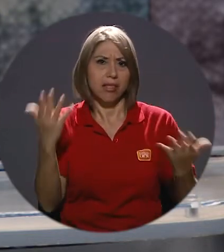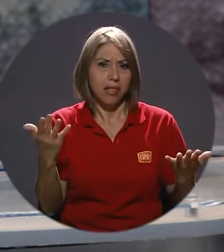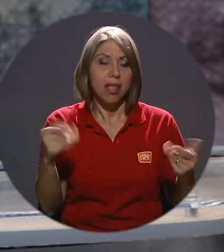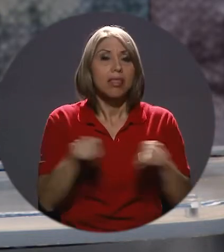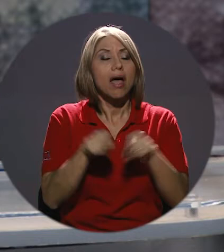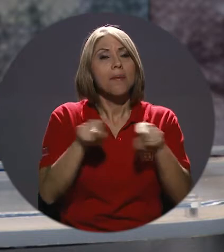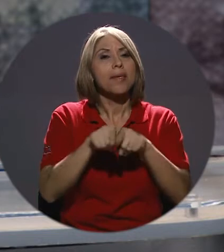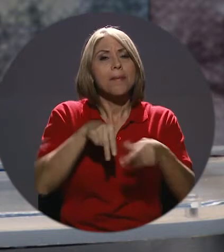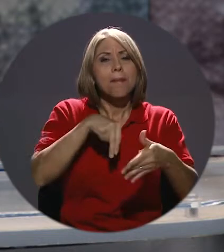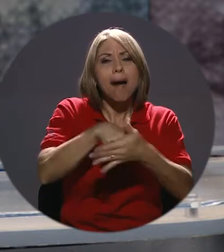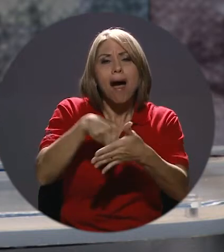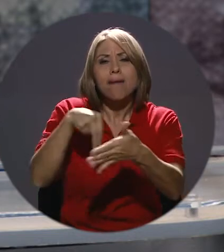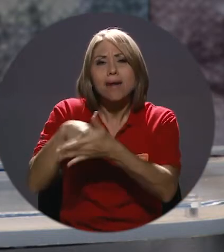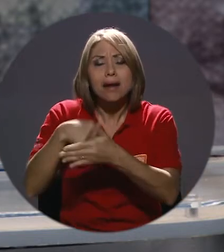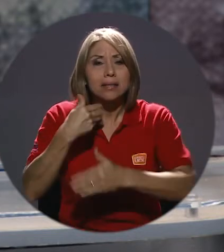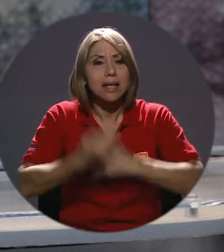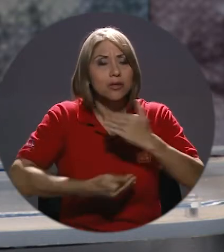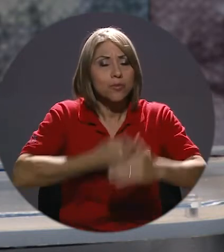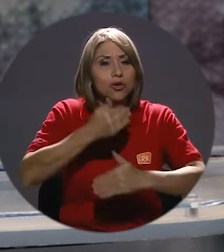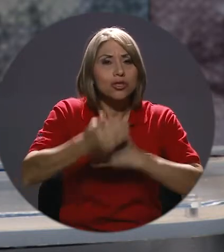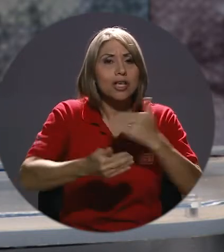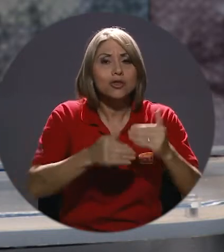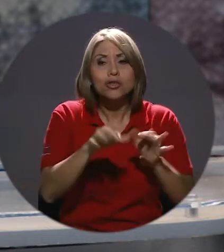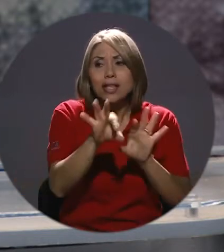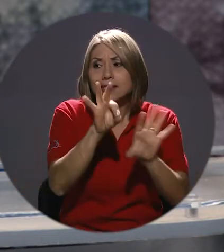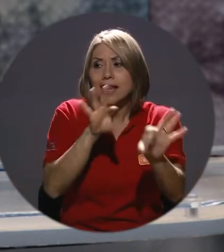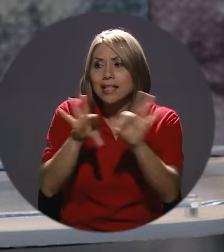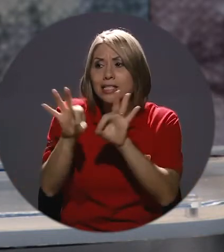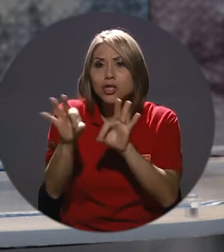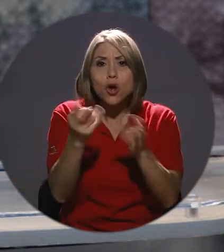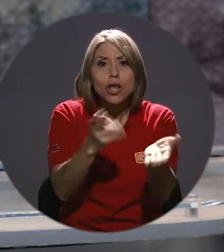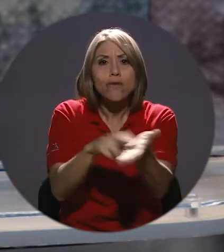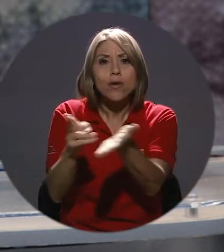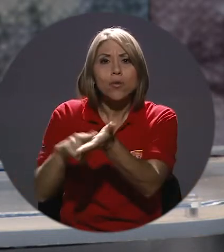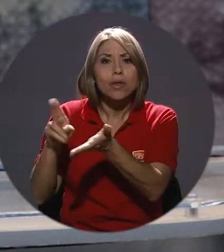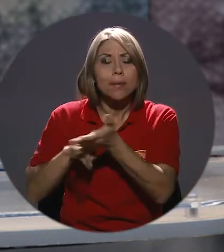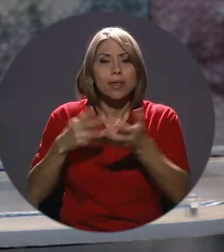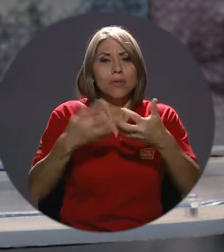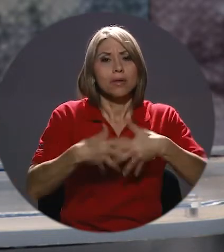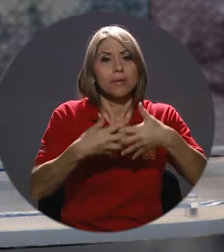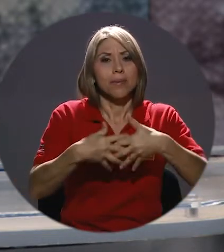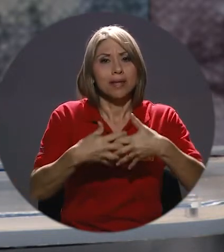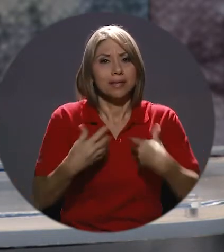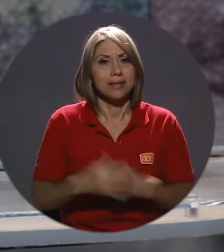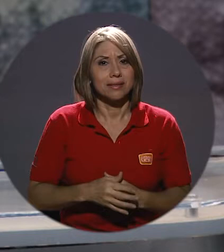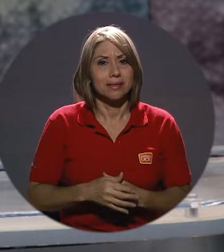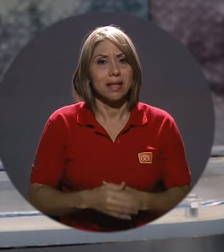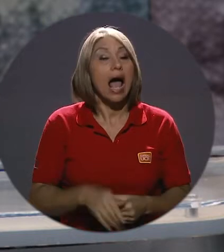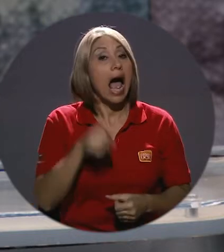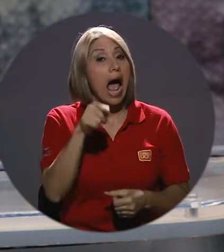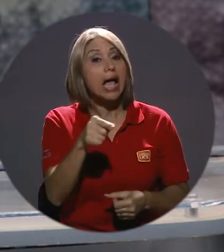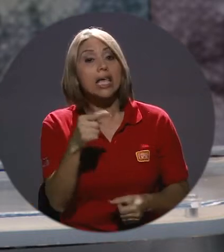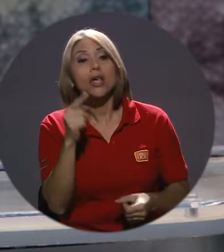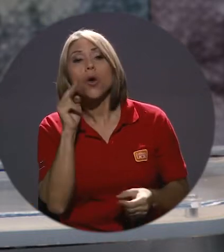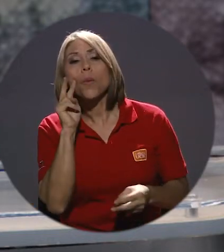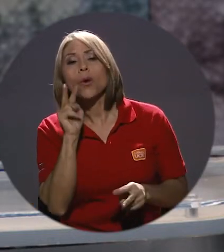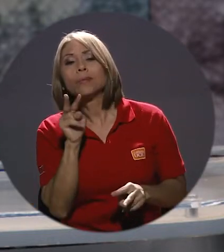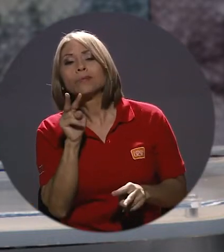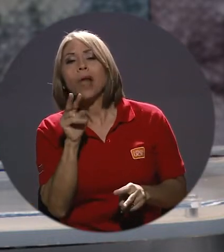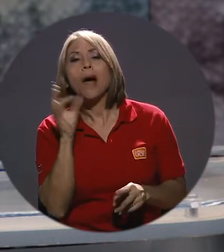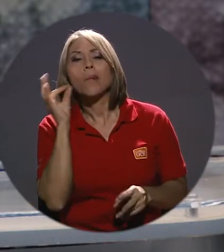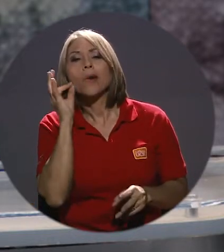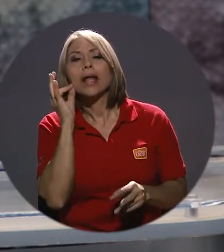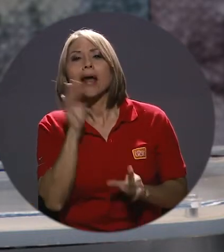dentro de los procesos de selección y reclutamiento en las empresas, donde hay un importante sesgos de género,